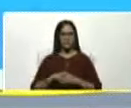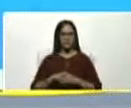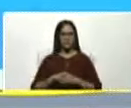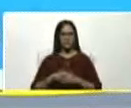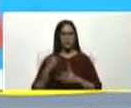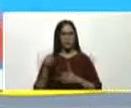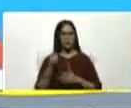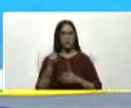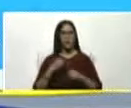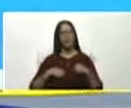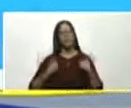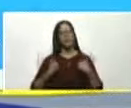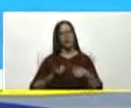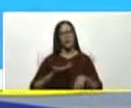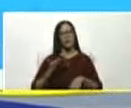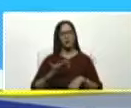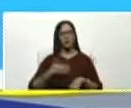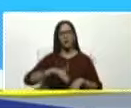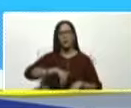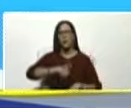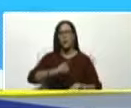como lo más importante que pudiera haber.